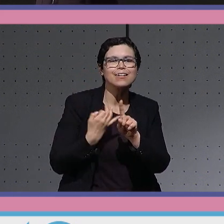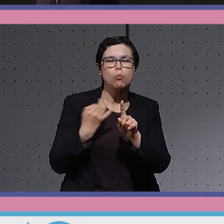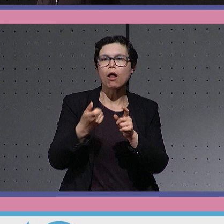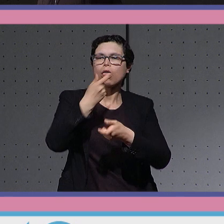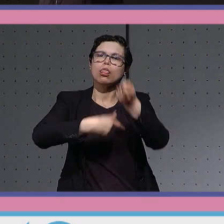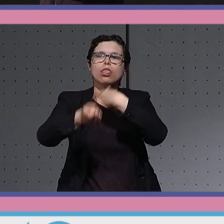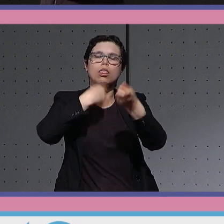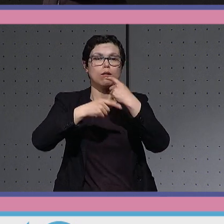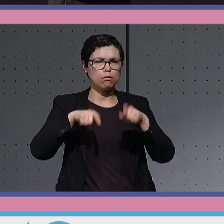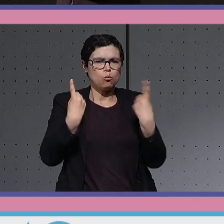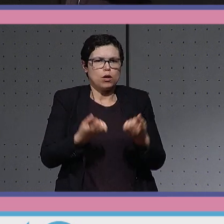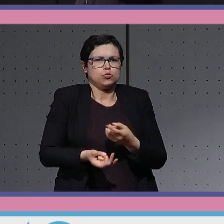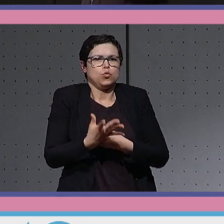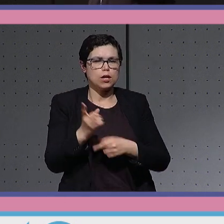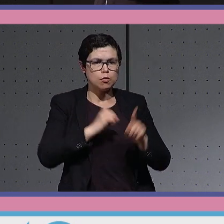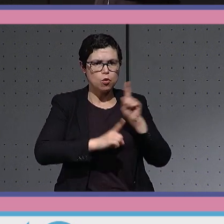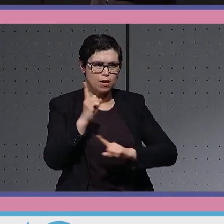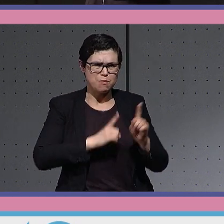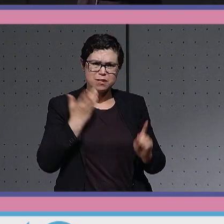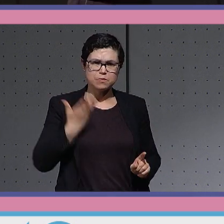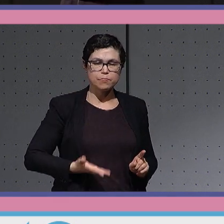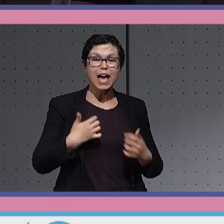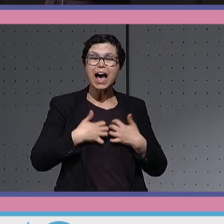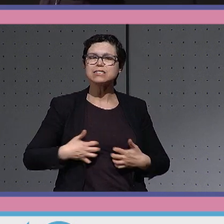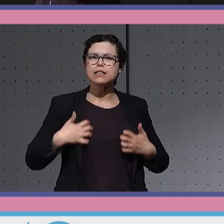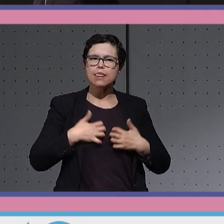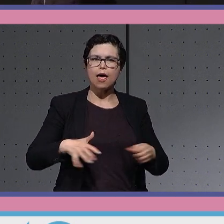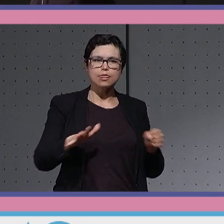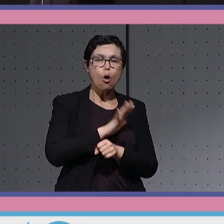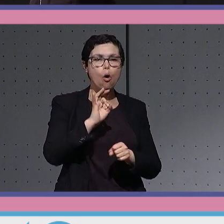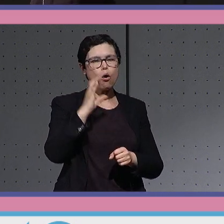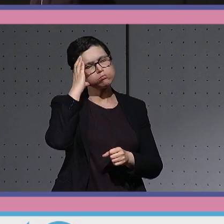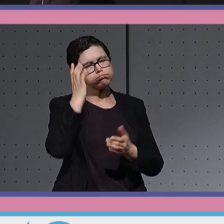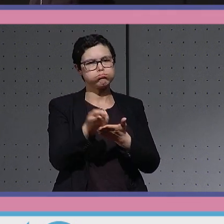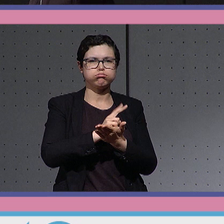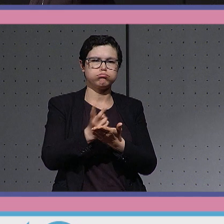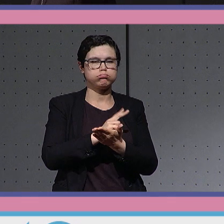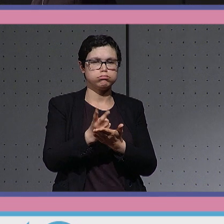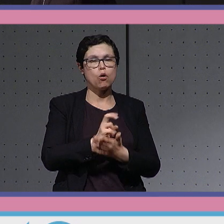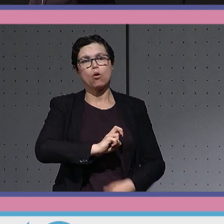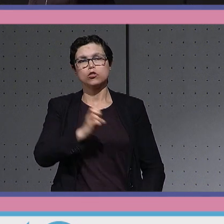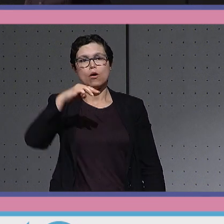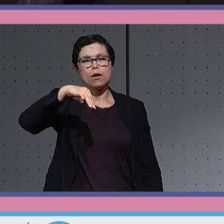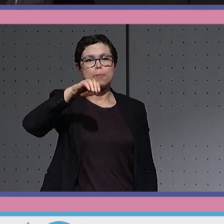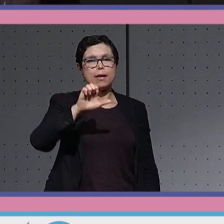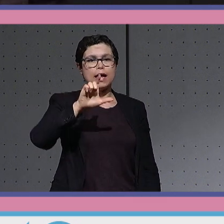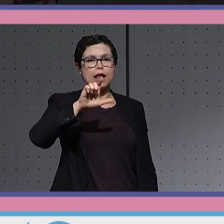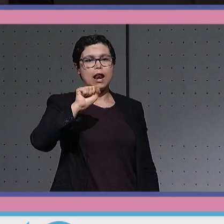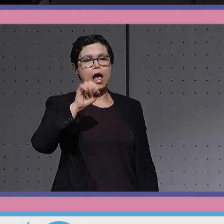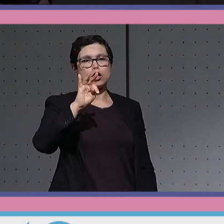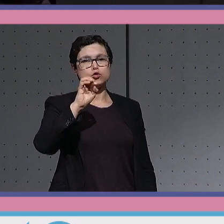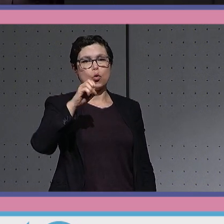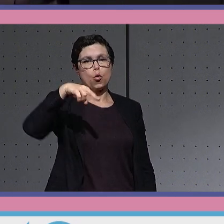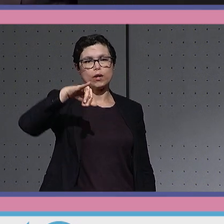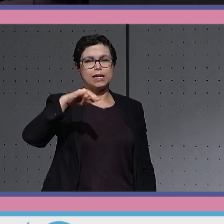traer problemas. ¿Vale? Se utilizan fundamentalmente para la ansiedad y para el insomnio. Otras que no menciono, como la melatonina, sabemos que cada vez tienen más